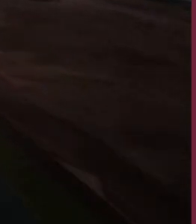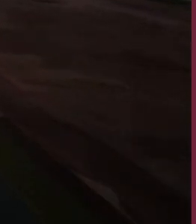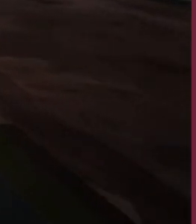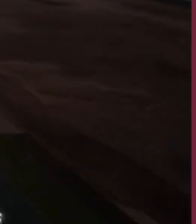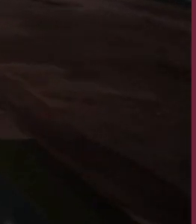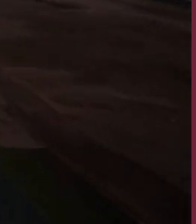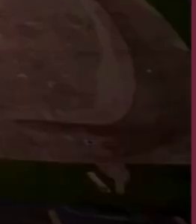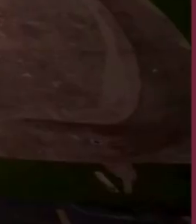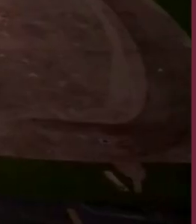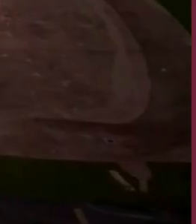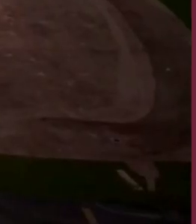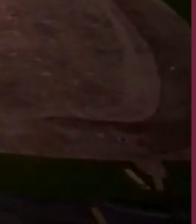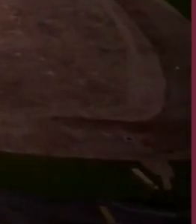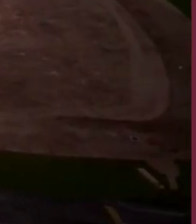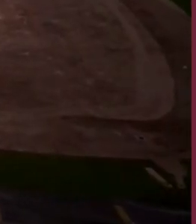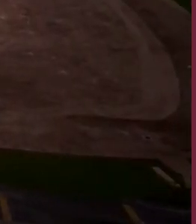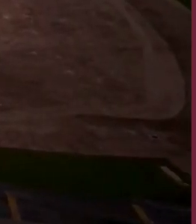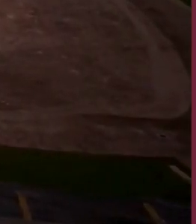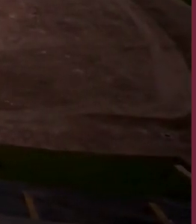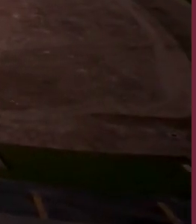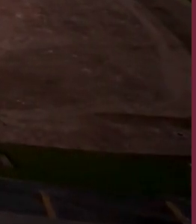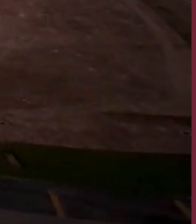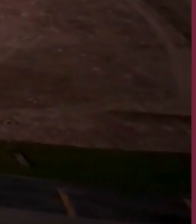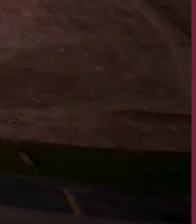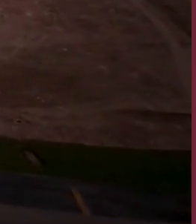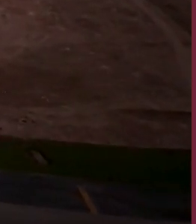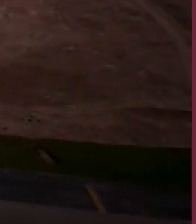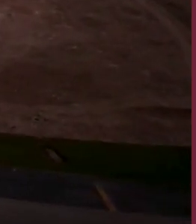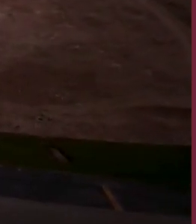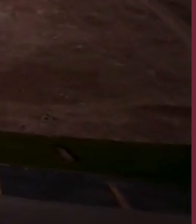permitirá vuelos comerciales rentables entre destinos tan lejanos